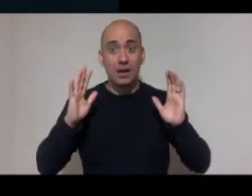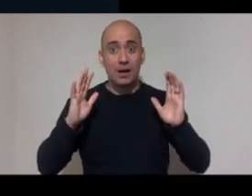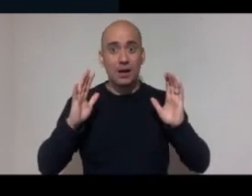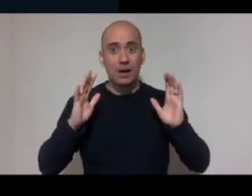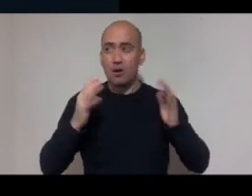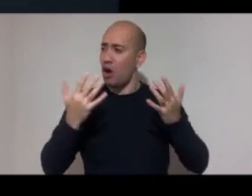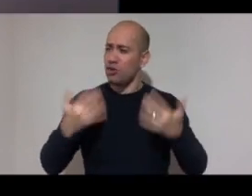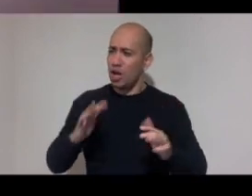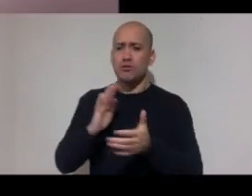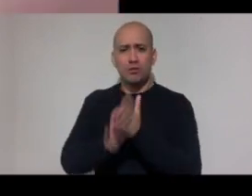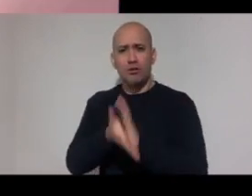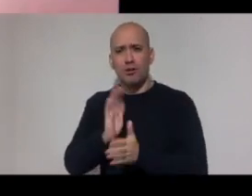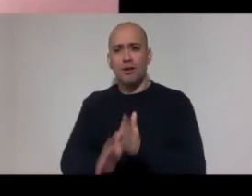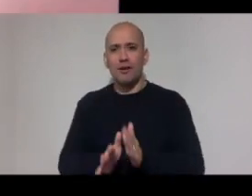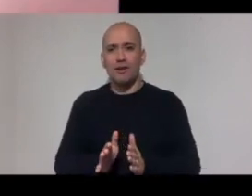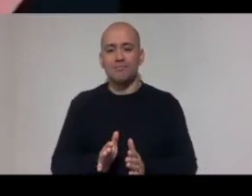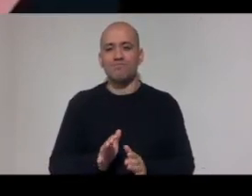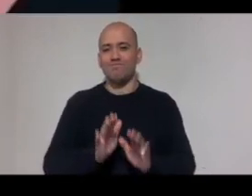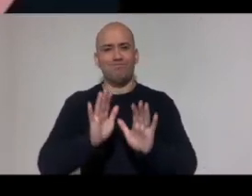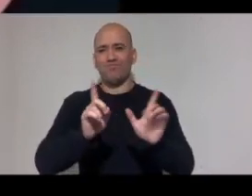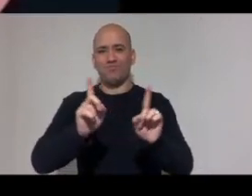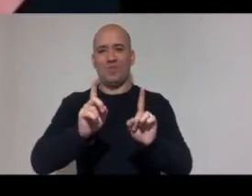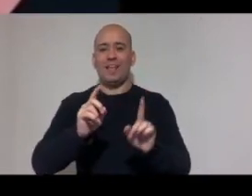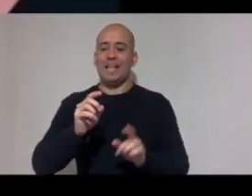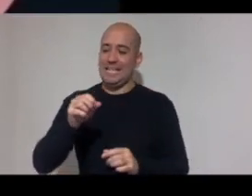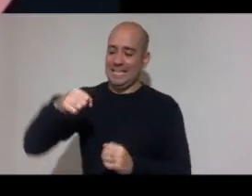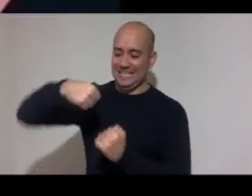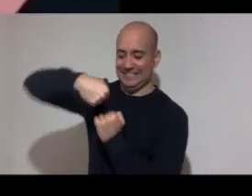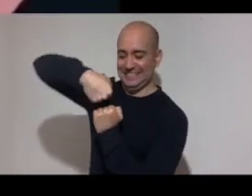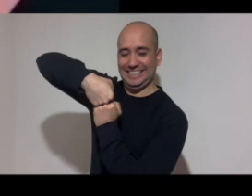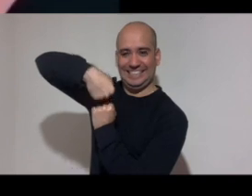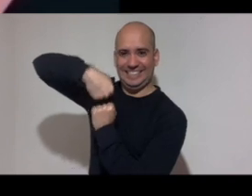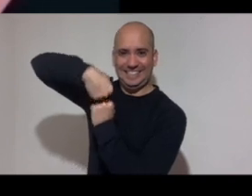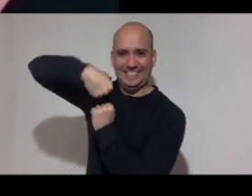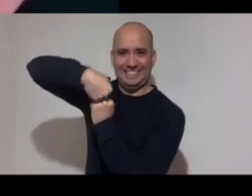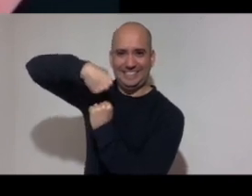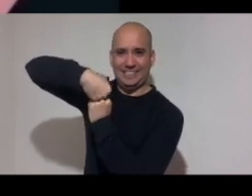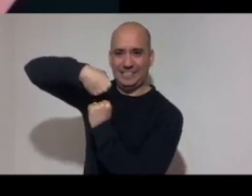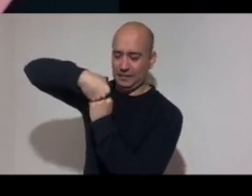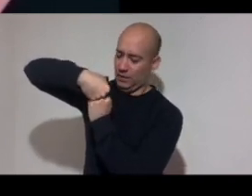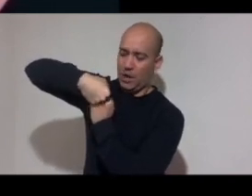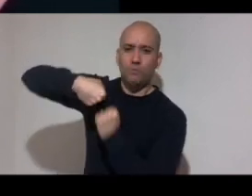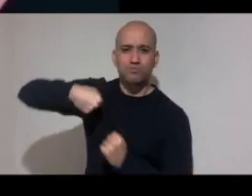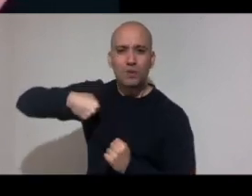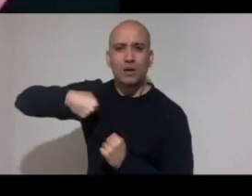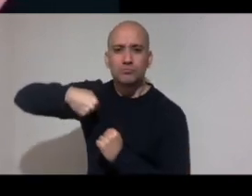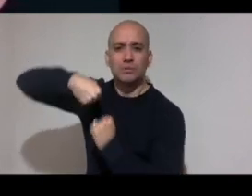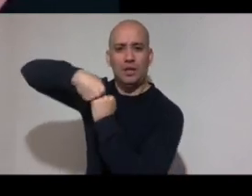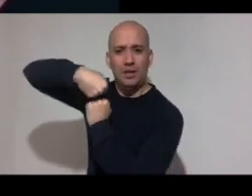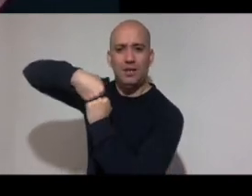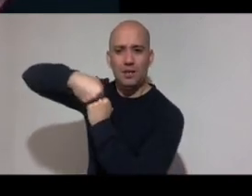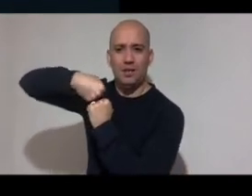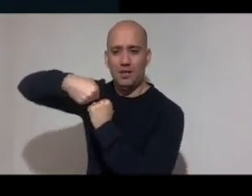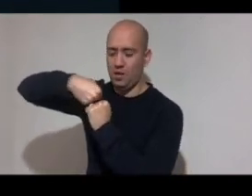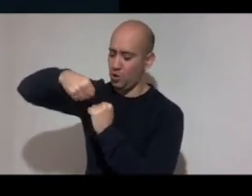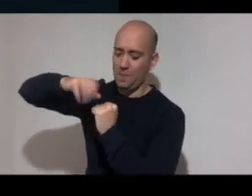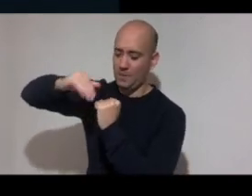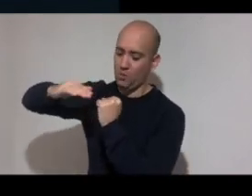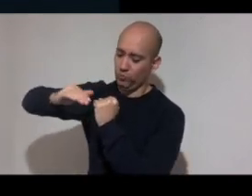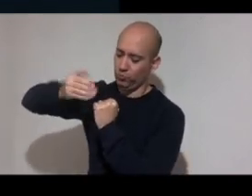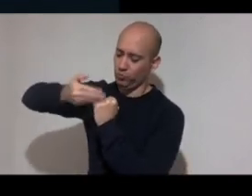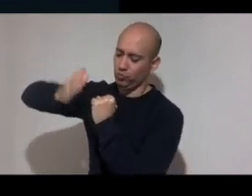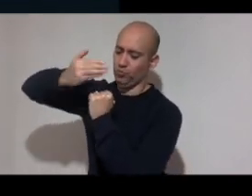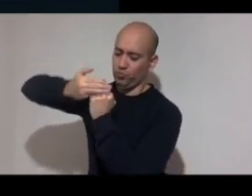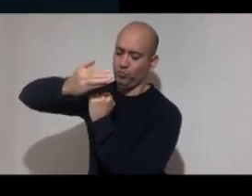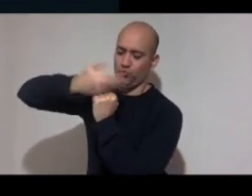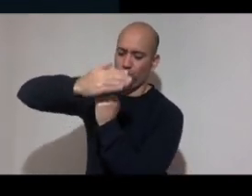Por último, nos estaría quedando las caras con las cuales mordemos. Y eso es con un movimiento desde atrás hacia adelante en